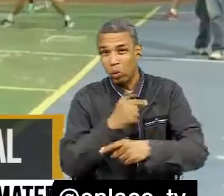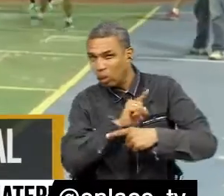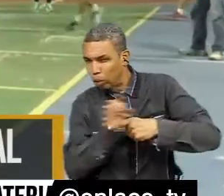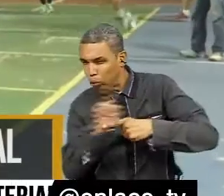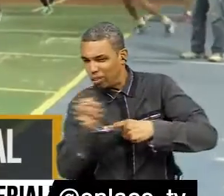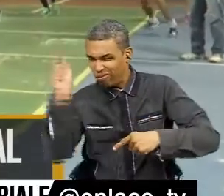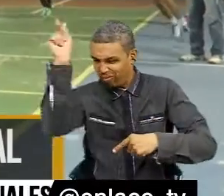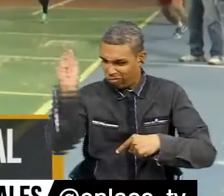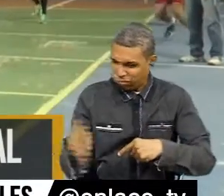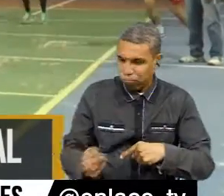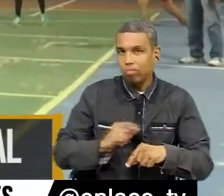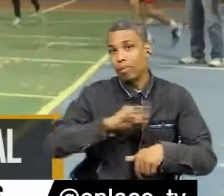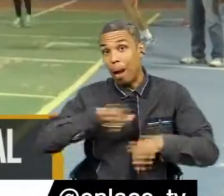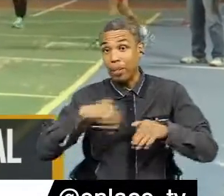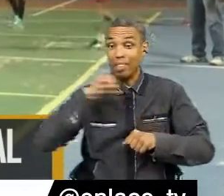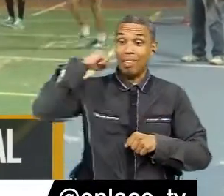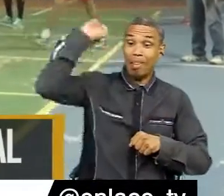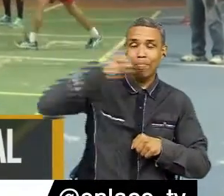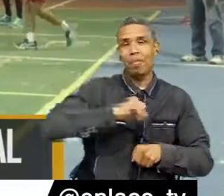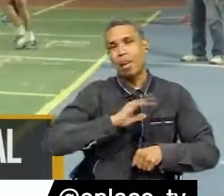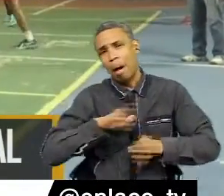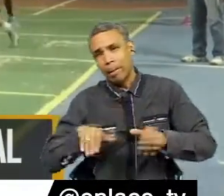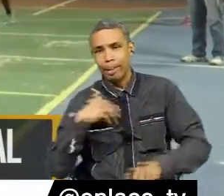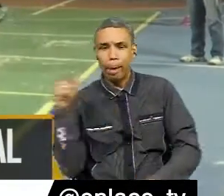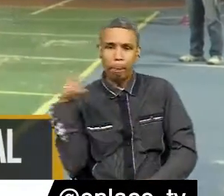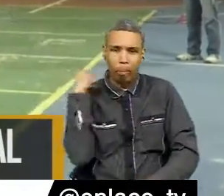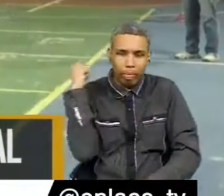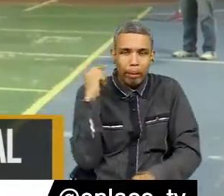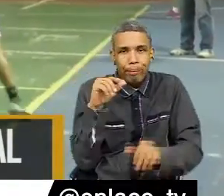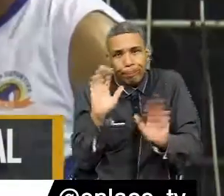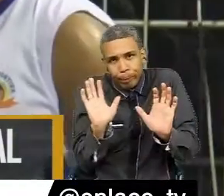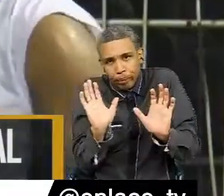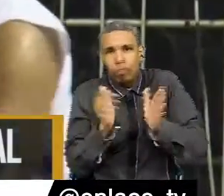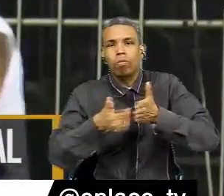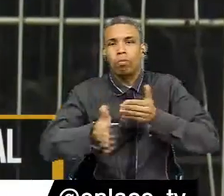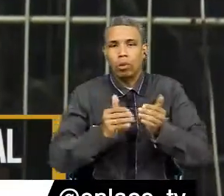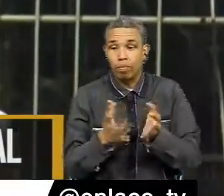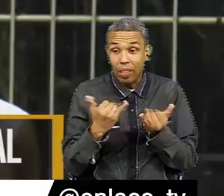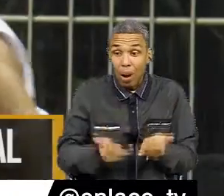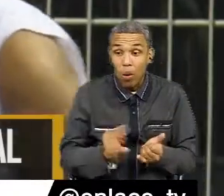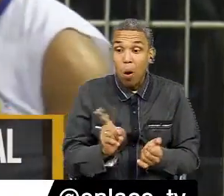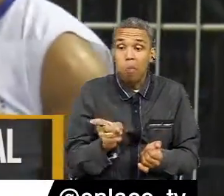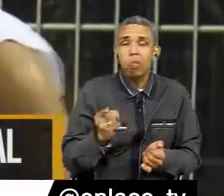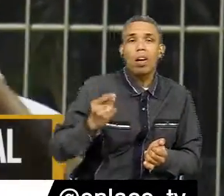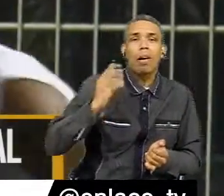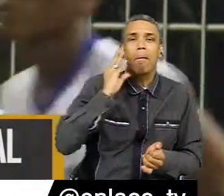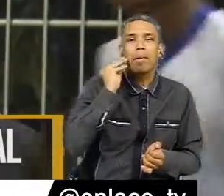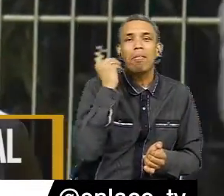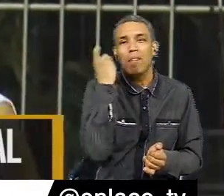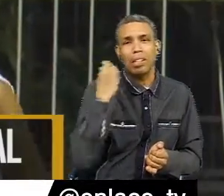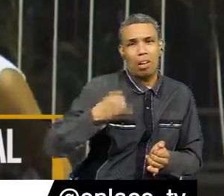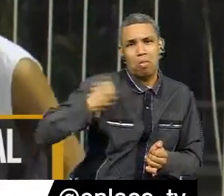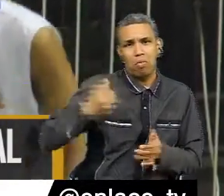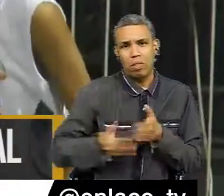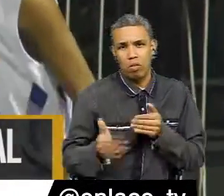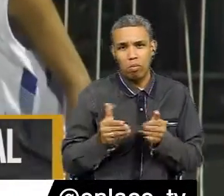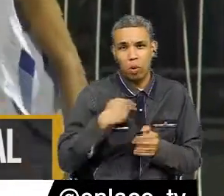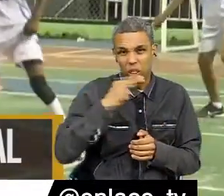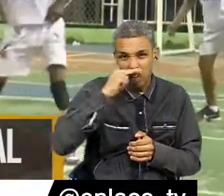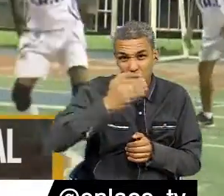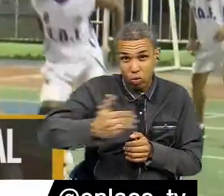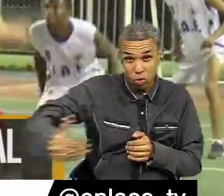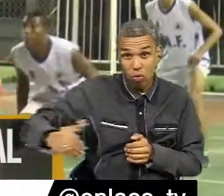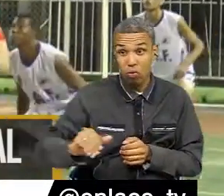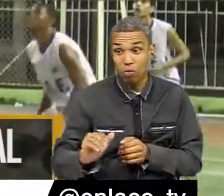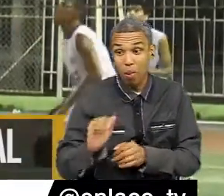las cosas. Hoy tuvimos un torneo con los más pequeños y ahí tengo 2 niños de la categoría que jugaron también hoy un